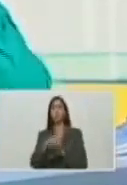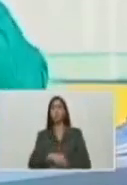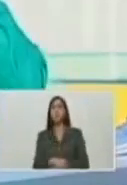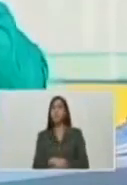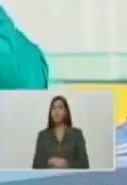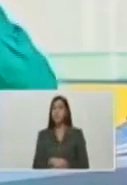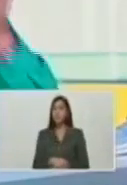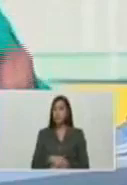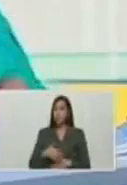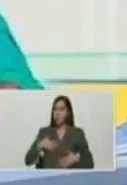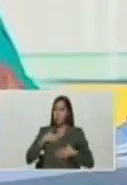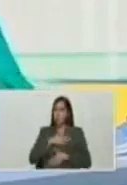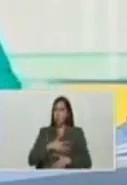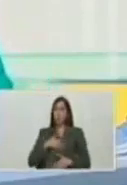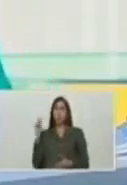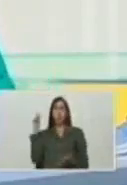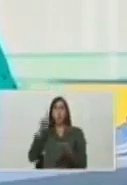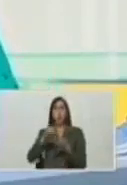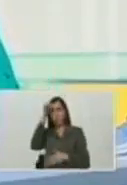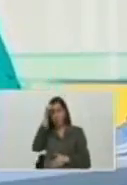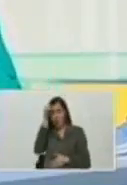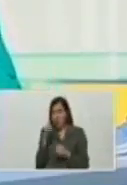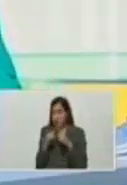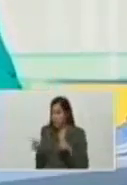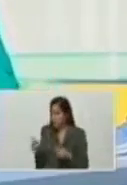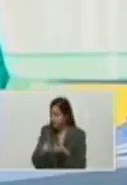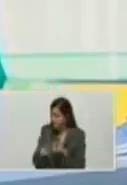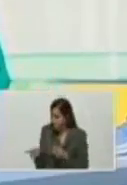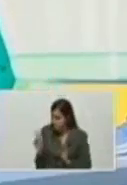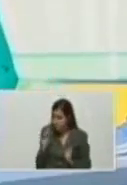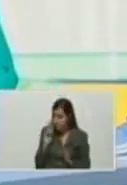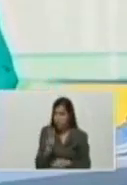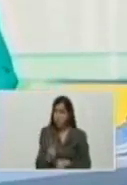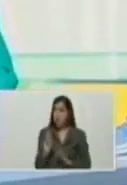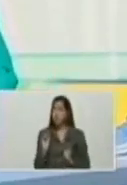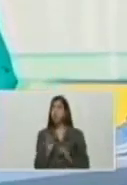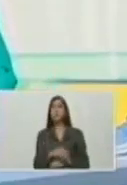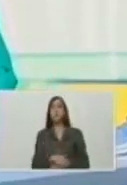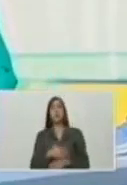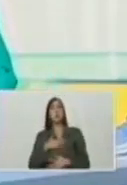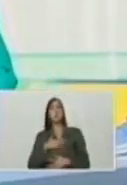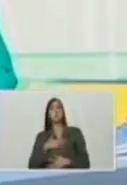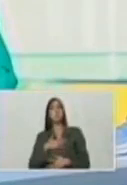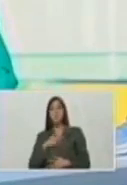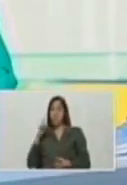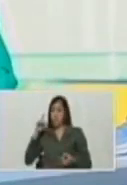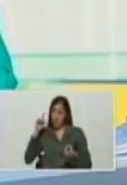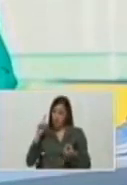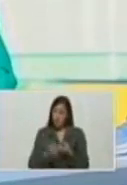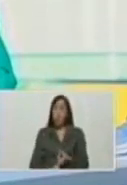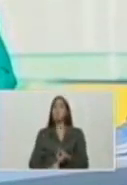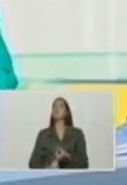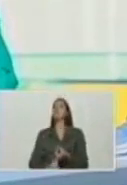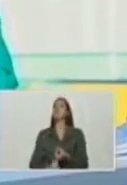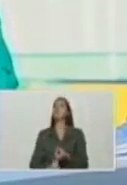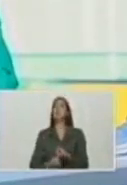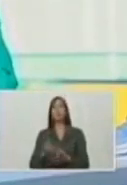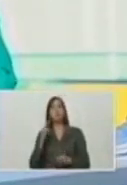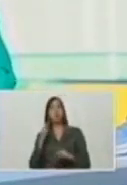a disfrutar. Un domingo diferente, Cilia. Mi esposa Cilia Flores de